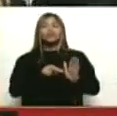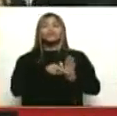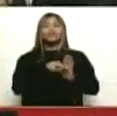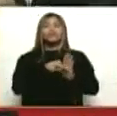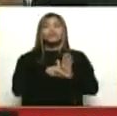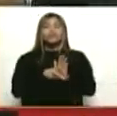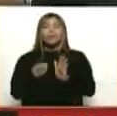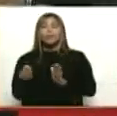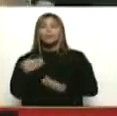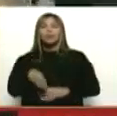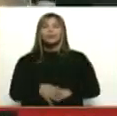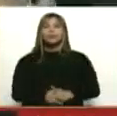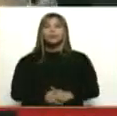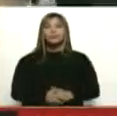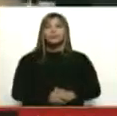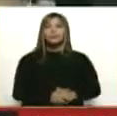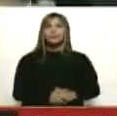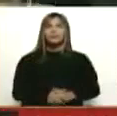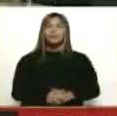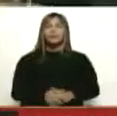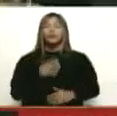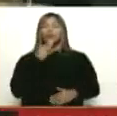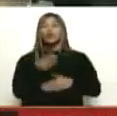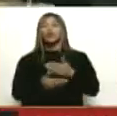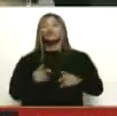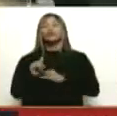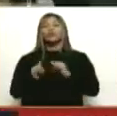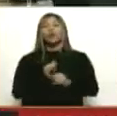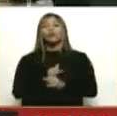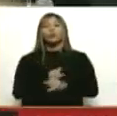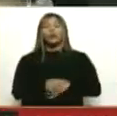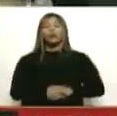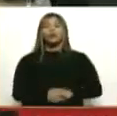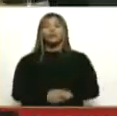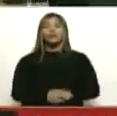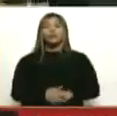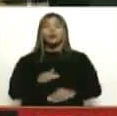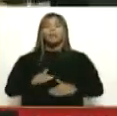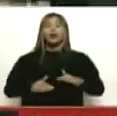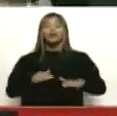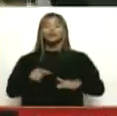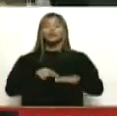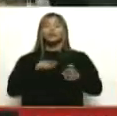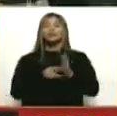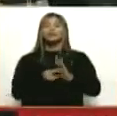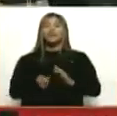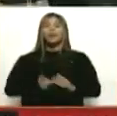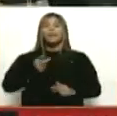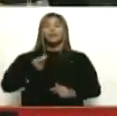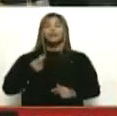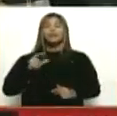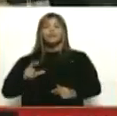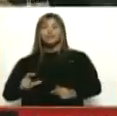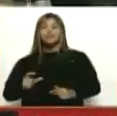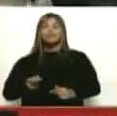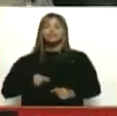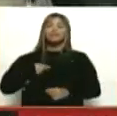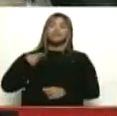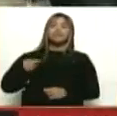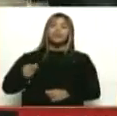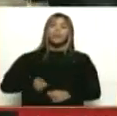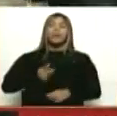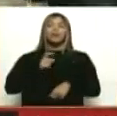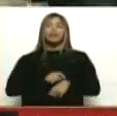adicionales. Y en los negocios internacionales, pasos adicionales son mayores costos, son mayores tiempos. Si yo